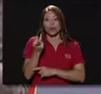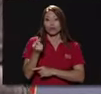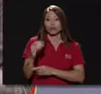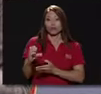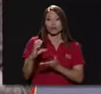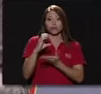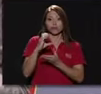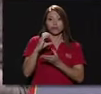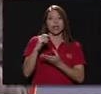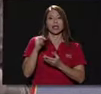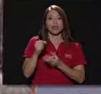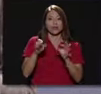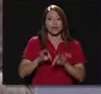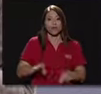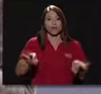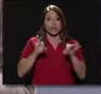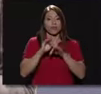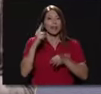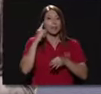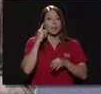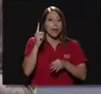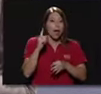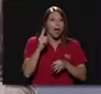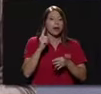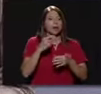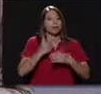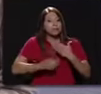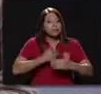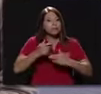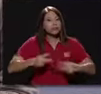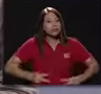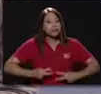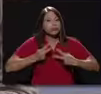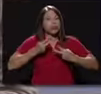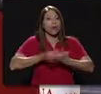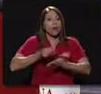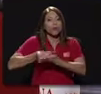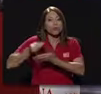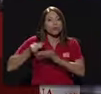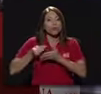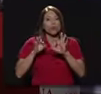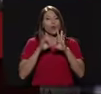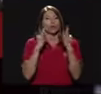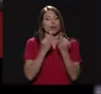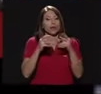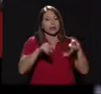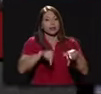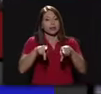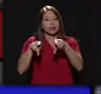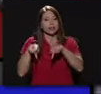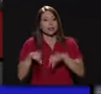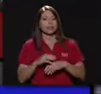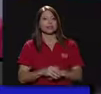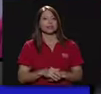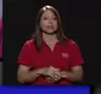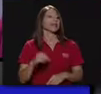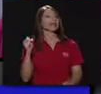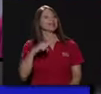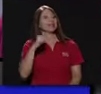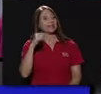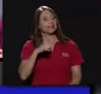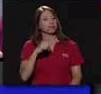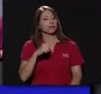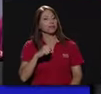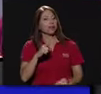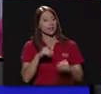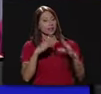es fundamental para el consumo de los hogares de las personas. Sí, tal vez para ponerlo más en contexto,